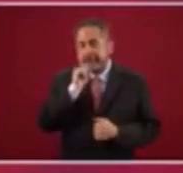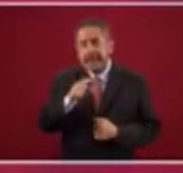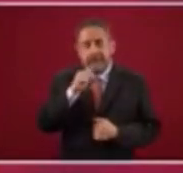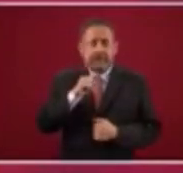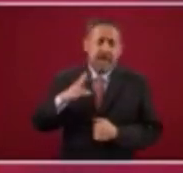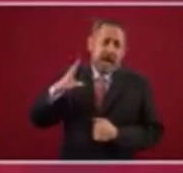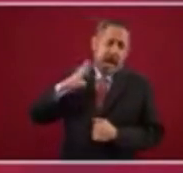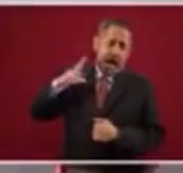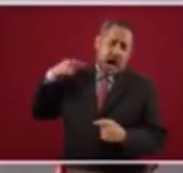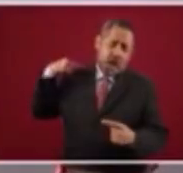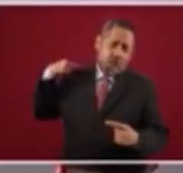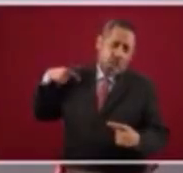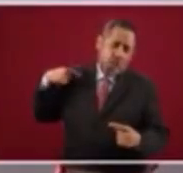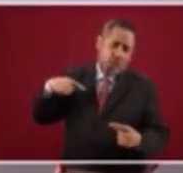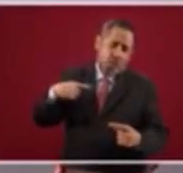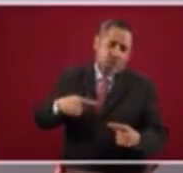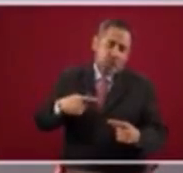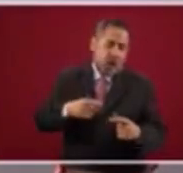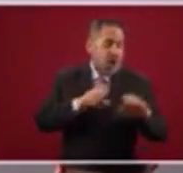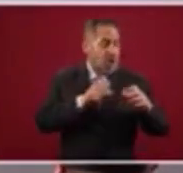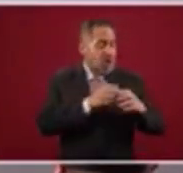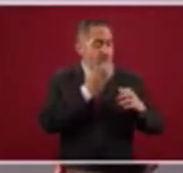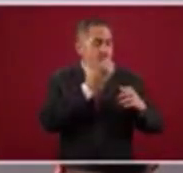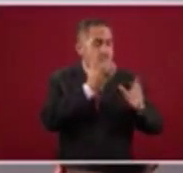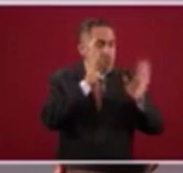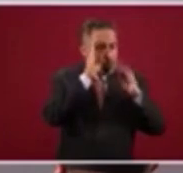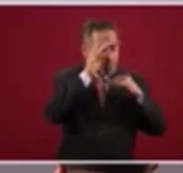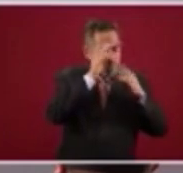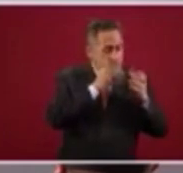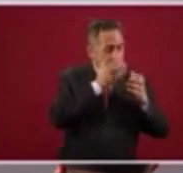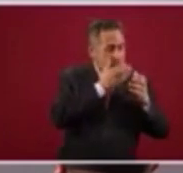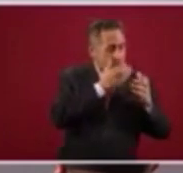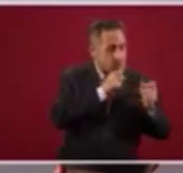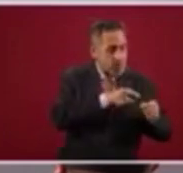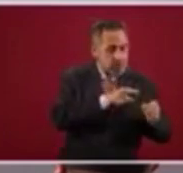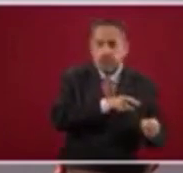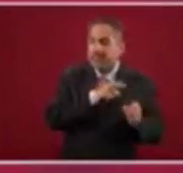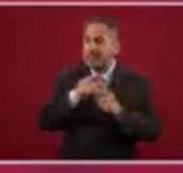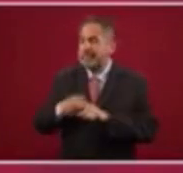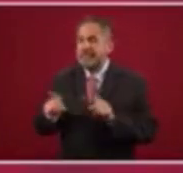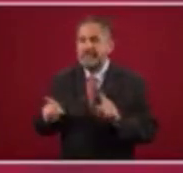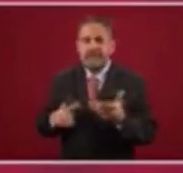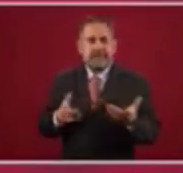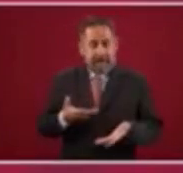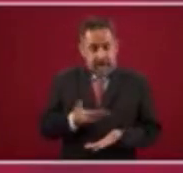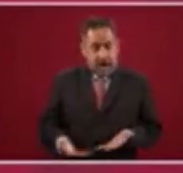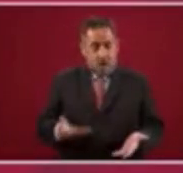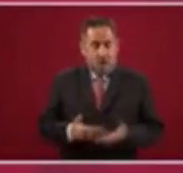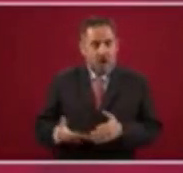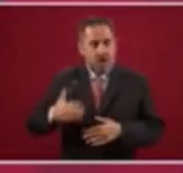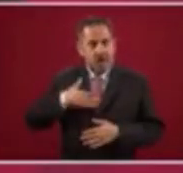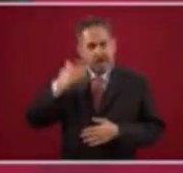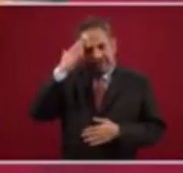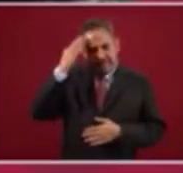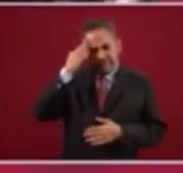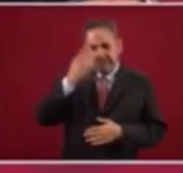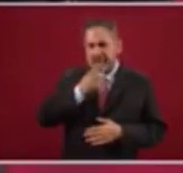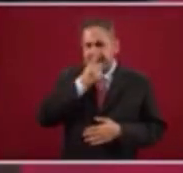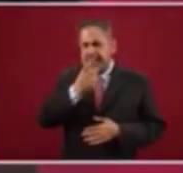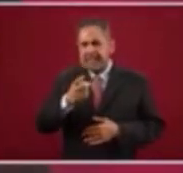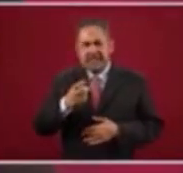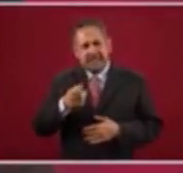existido el pensamiento conservador. Entonces, si un dirigente ahora dice